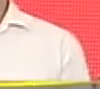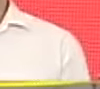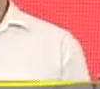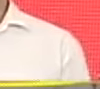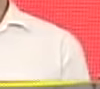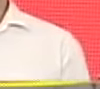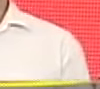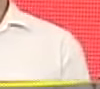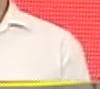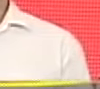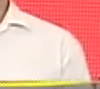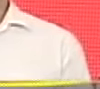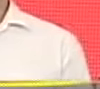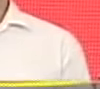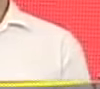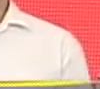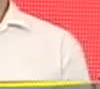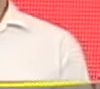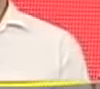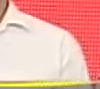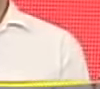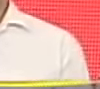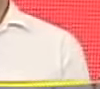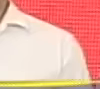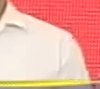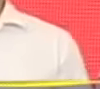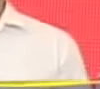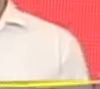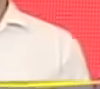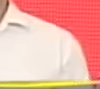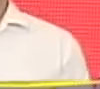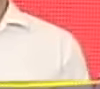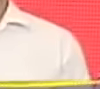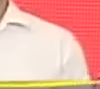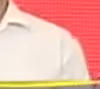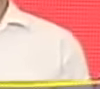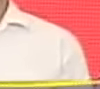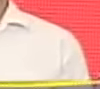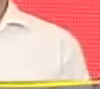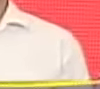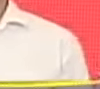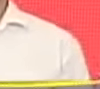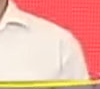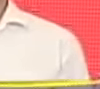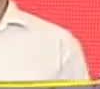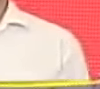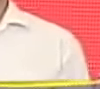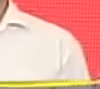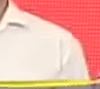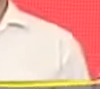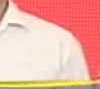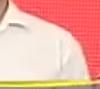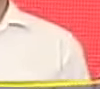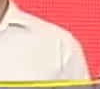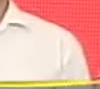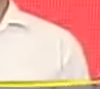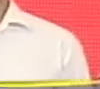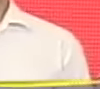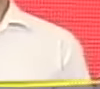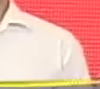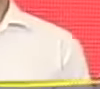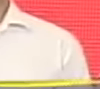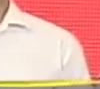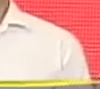Fusión de los ritmos originarios de los pueblos indígenas, de